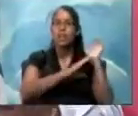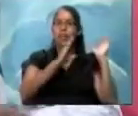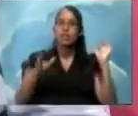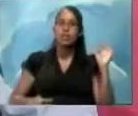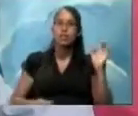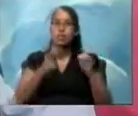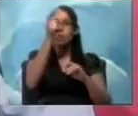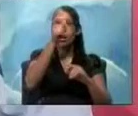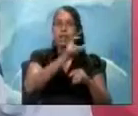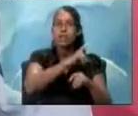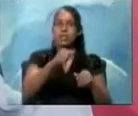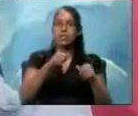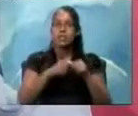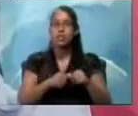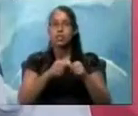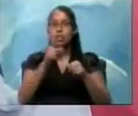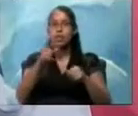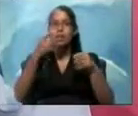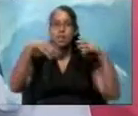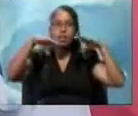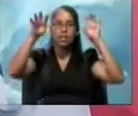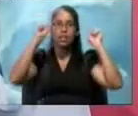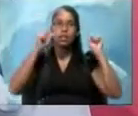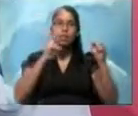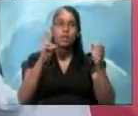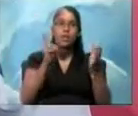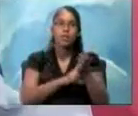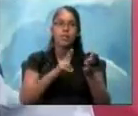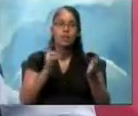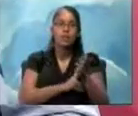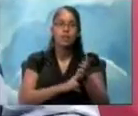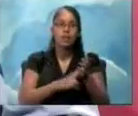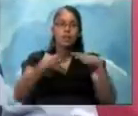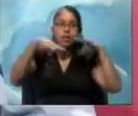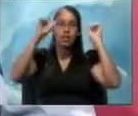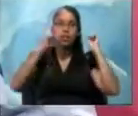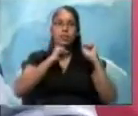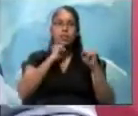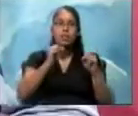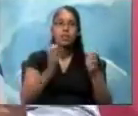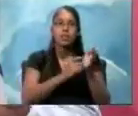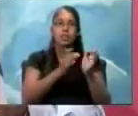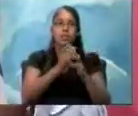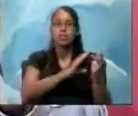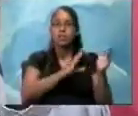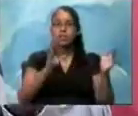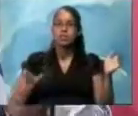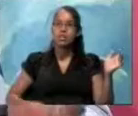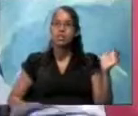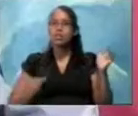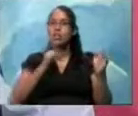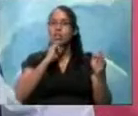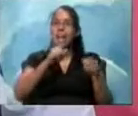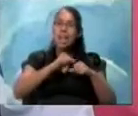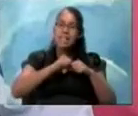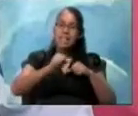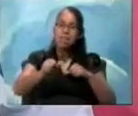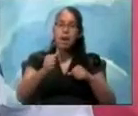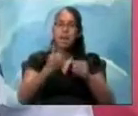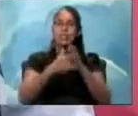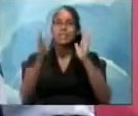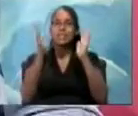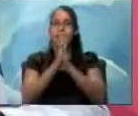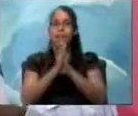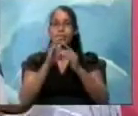cruz y seguirlos a Él, entendemos la verdad, entendemos quién es Cristo, qué es la Semana Santa hoy,